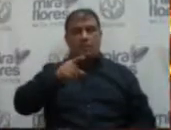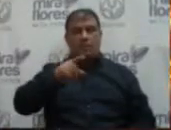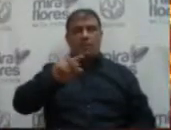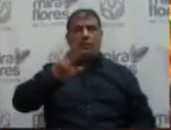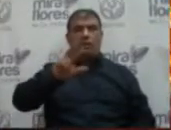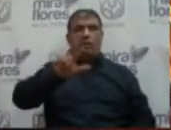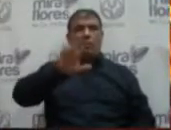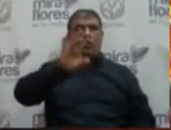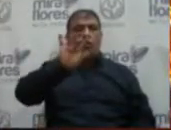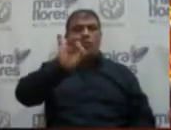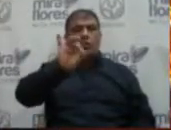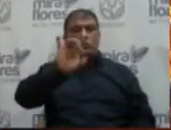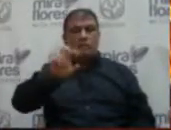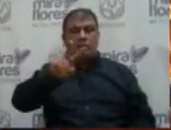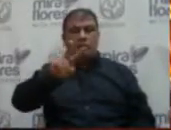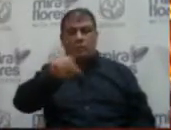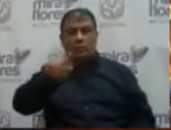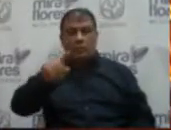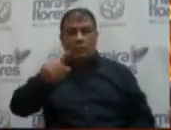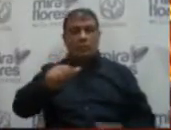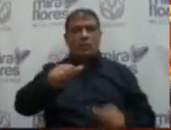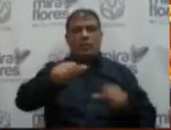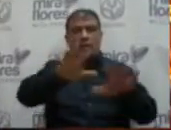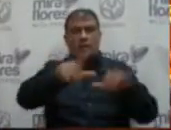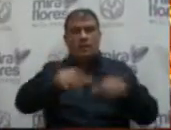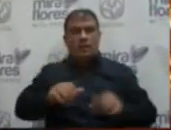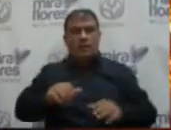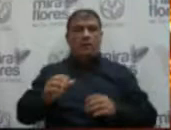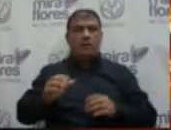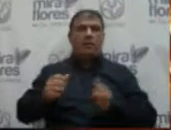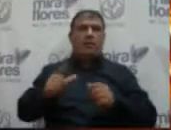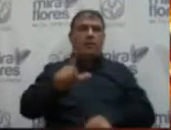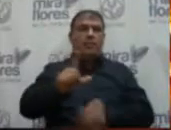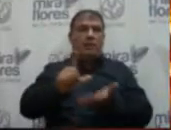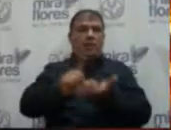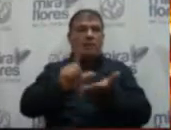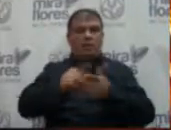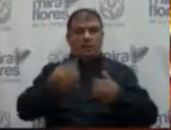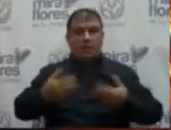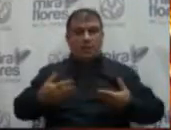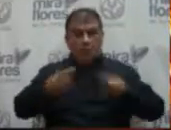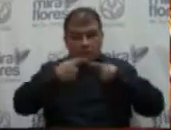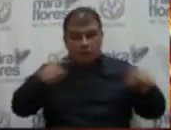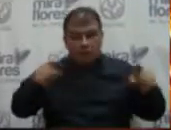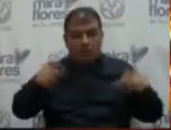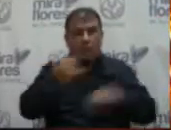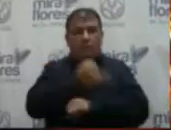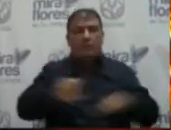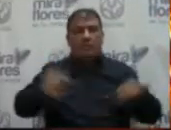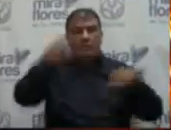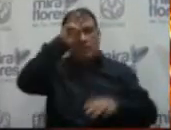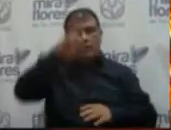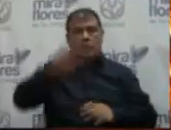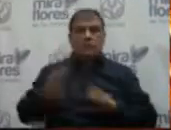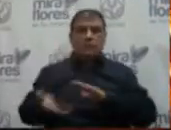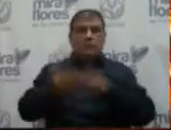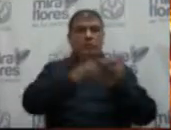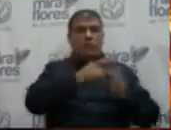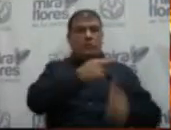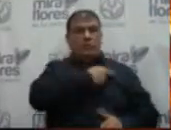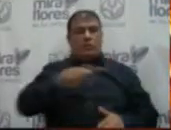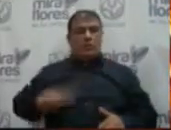...1821, acta del Cabildo de Lima pronunciándose a favor de la independencia del Perú. En la ciudad de los Reyes del